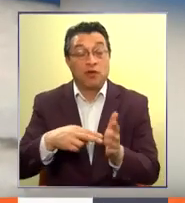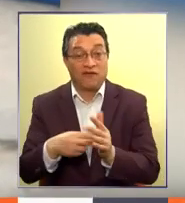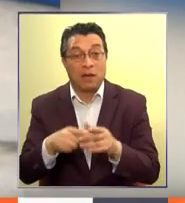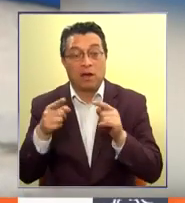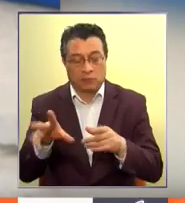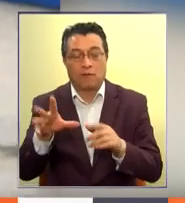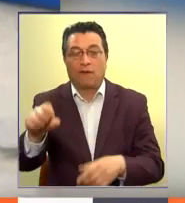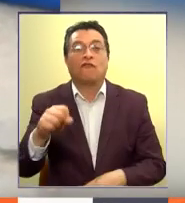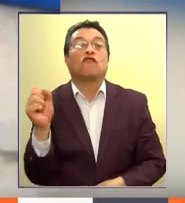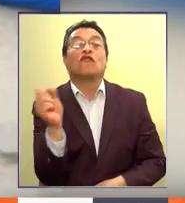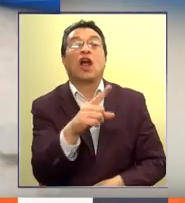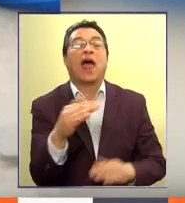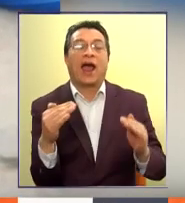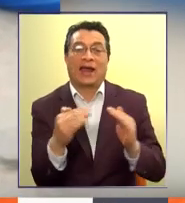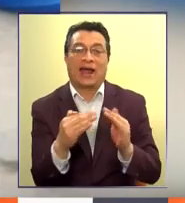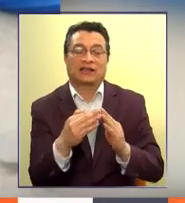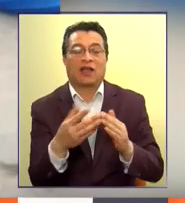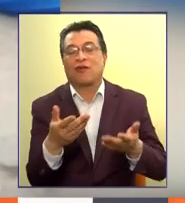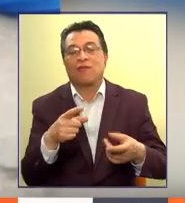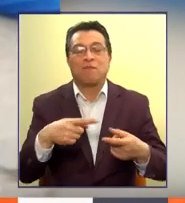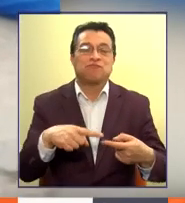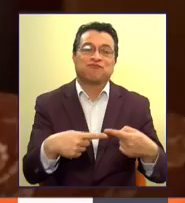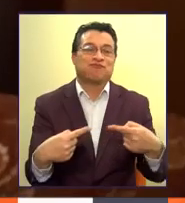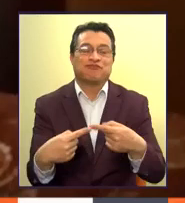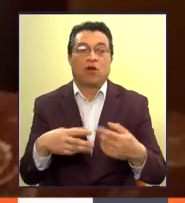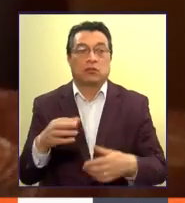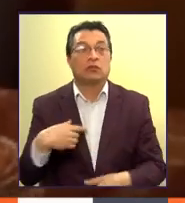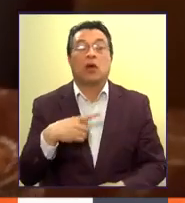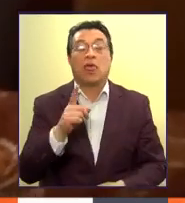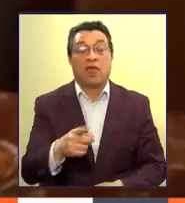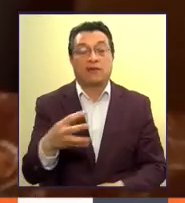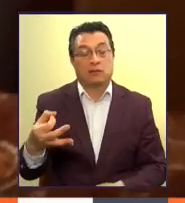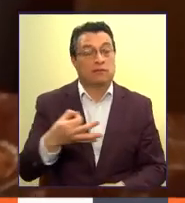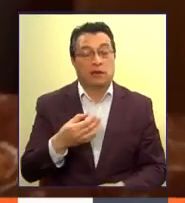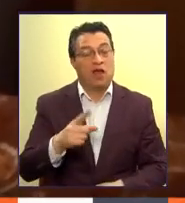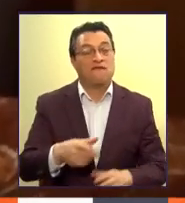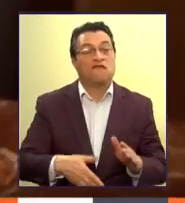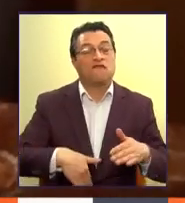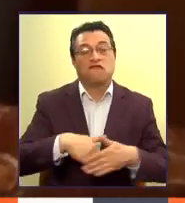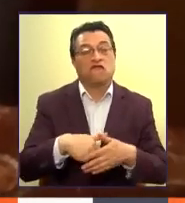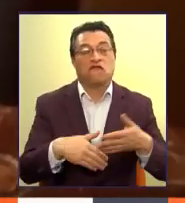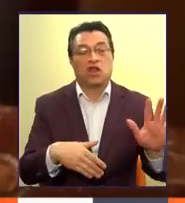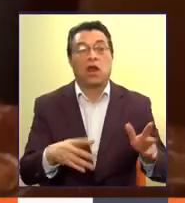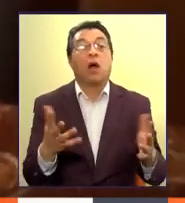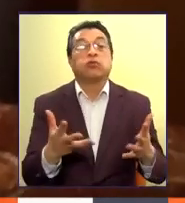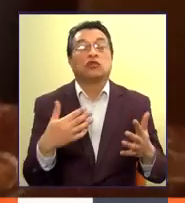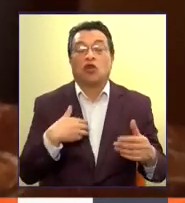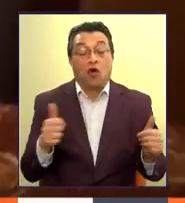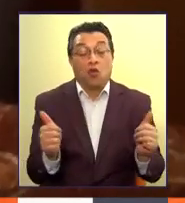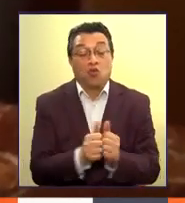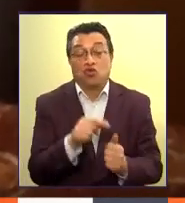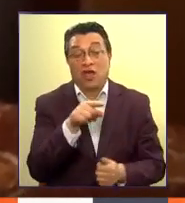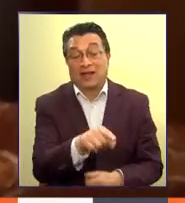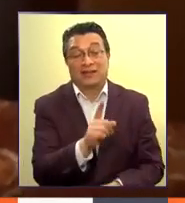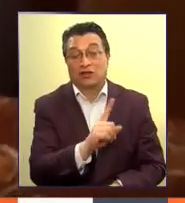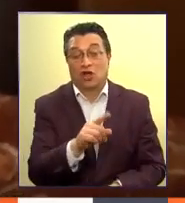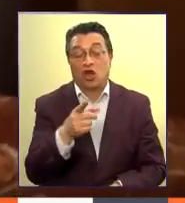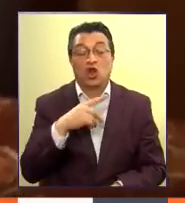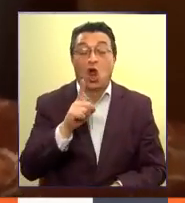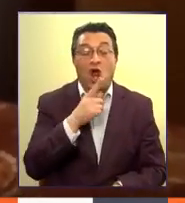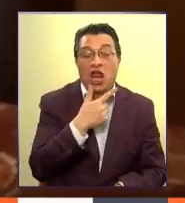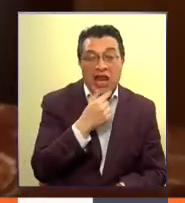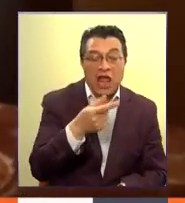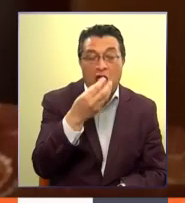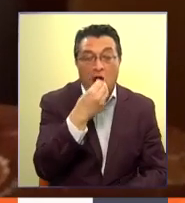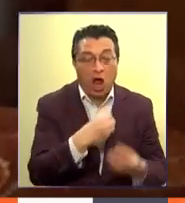echada de la casa. A mi mami le dije que se tenía que ir, porque ya no se podía estar con ella, porque ya no quería comer. Y